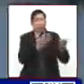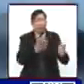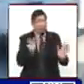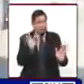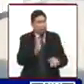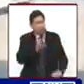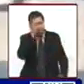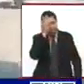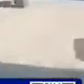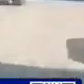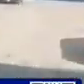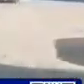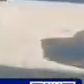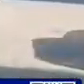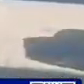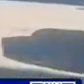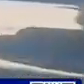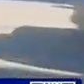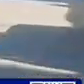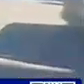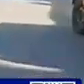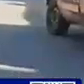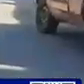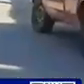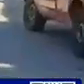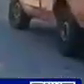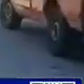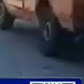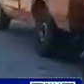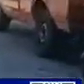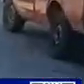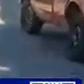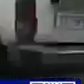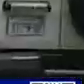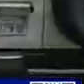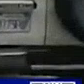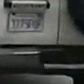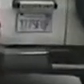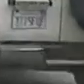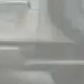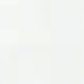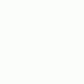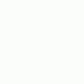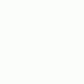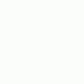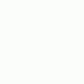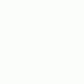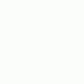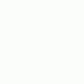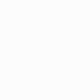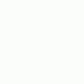sea trasladado para ser puesta conocimiento de las autoridades llamadas.